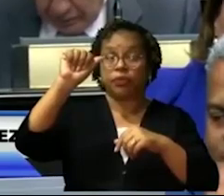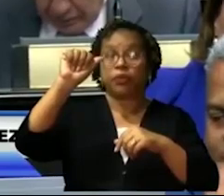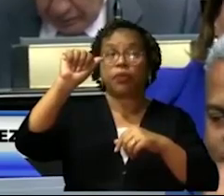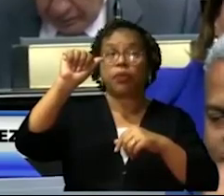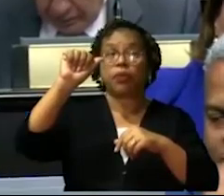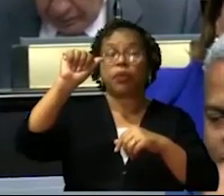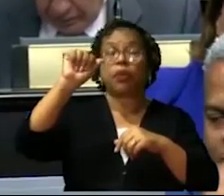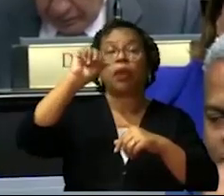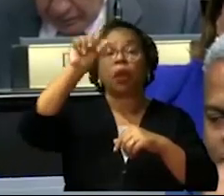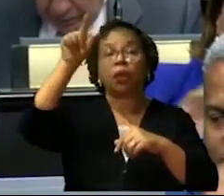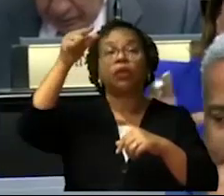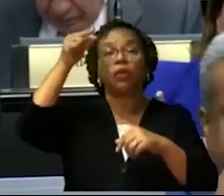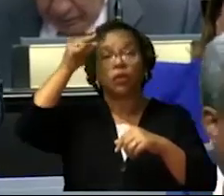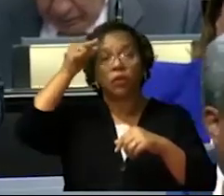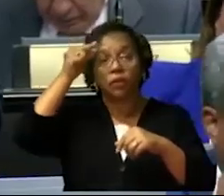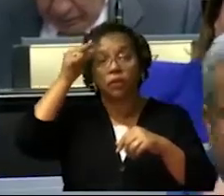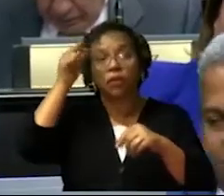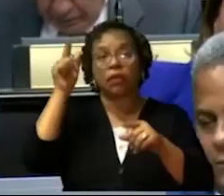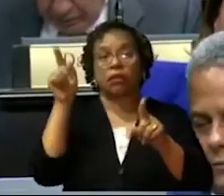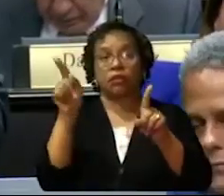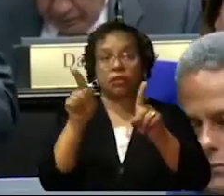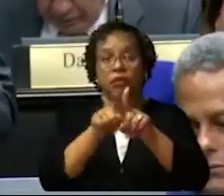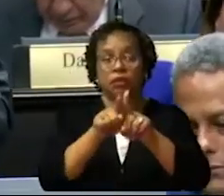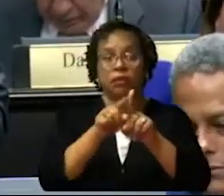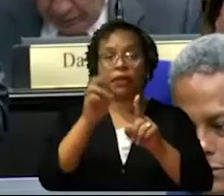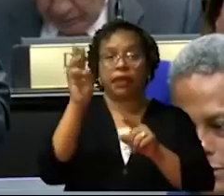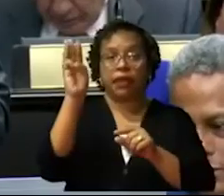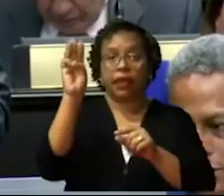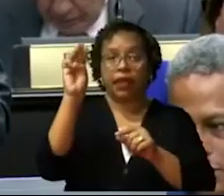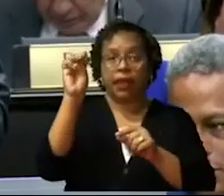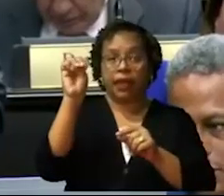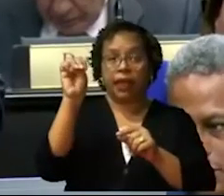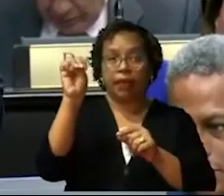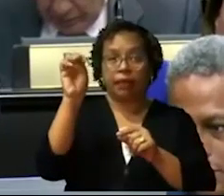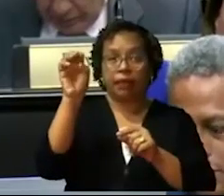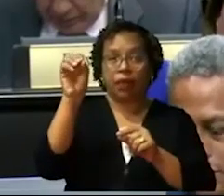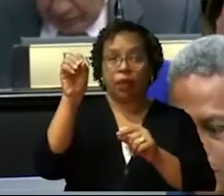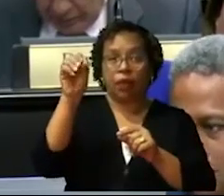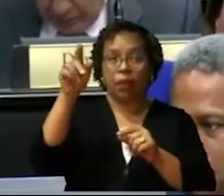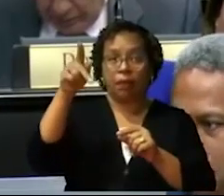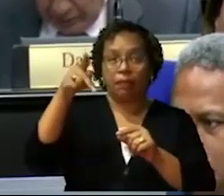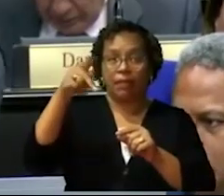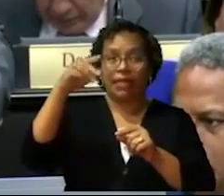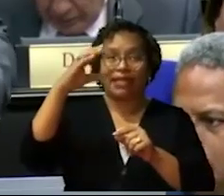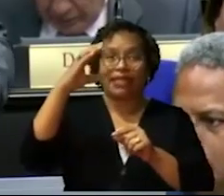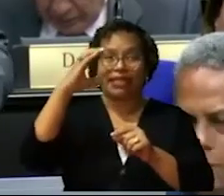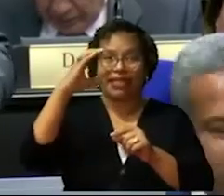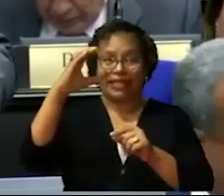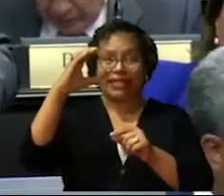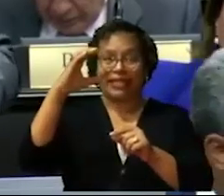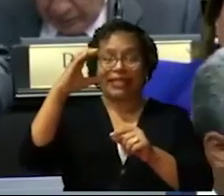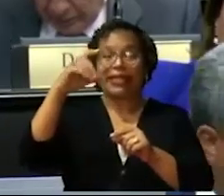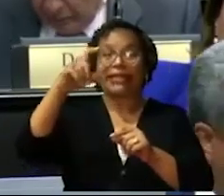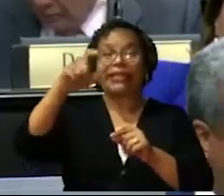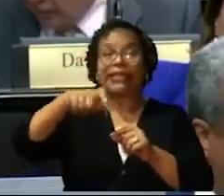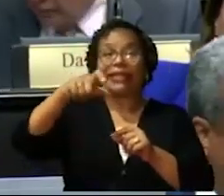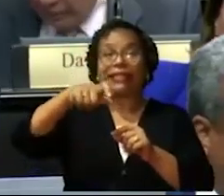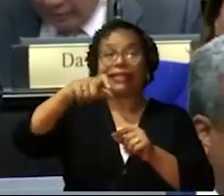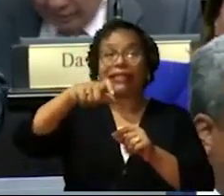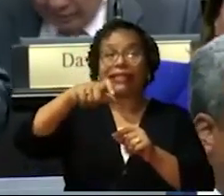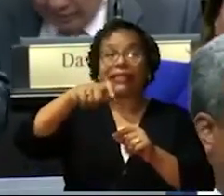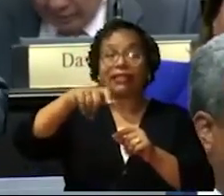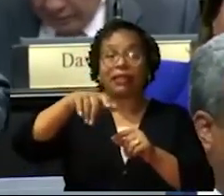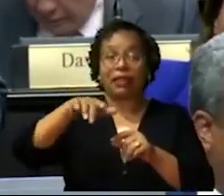Obra Pública, contemple la necesidad de un aeropuerto, aunque sea doméstico. Esa zona que se está